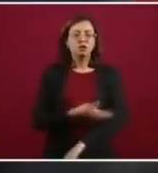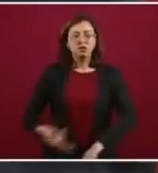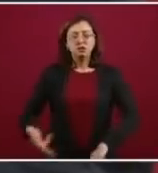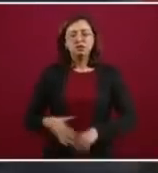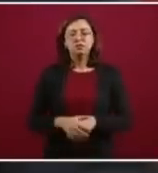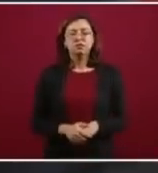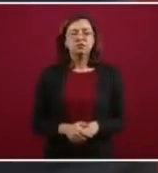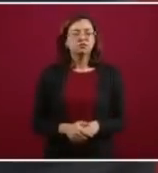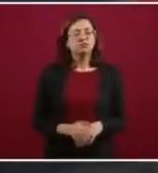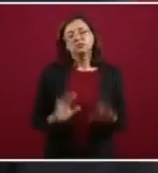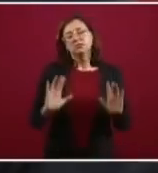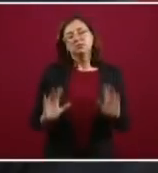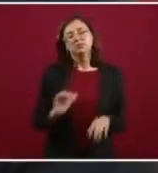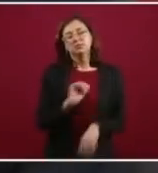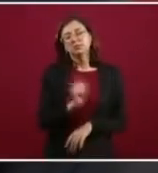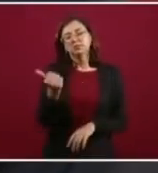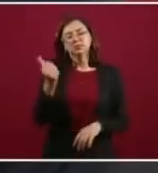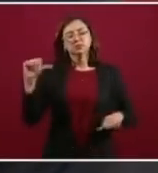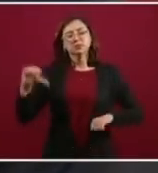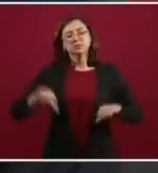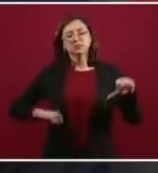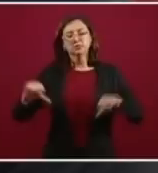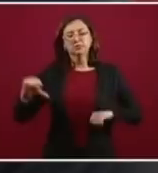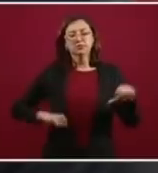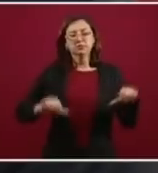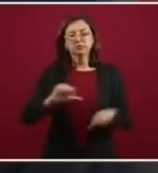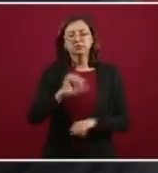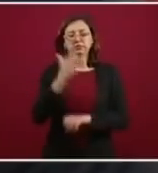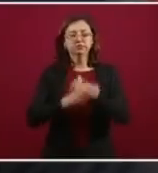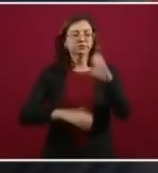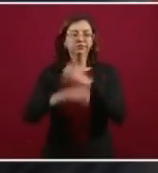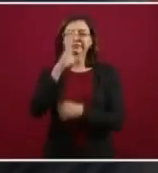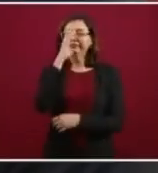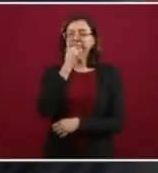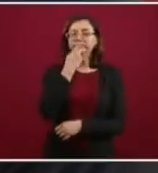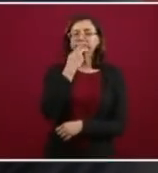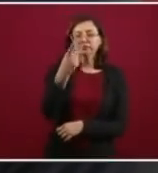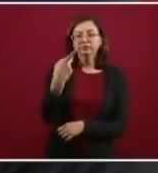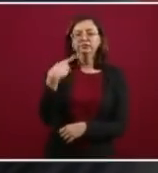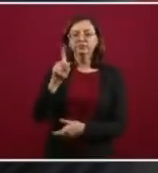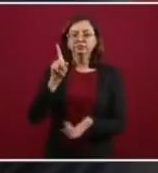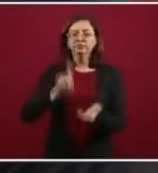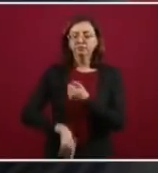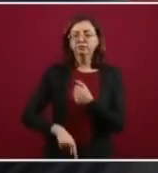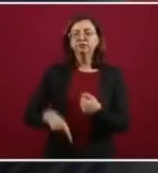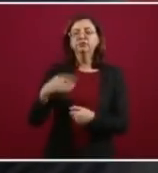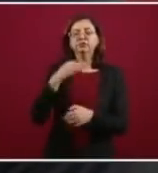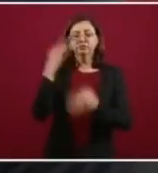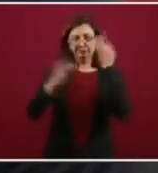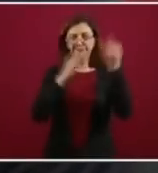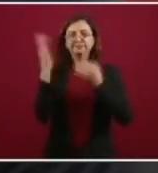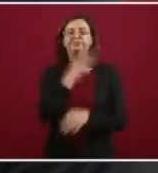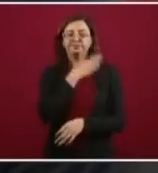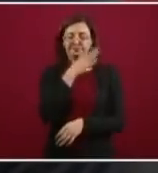y hay otras cosas que no puedo comentar, pero que son muy buenas noticias